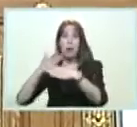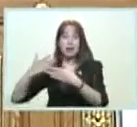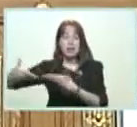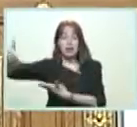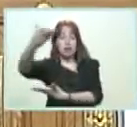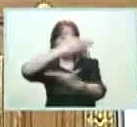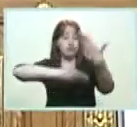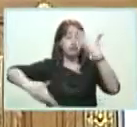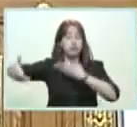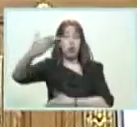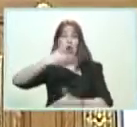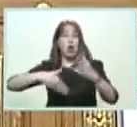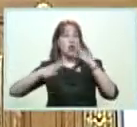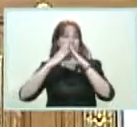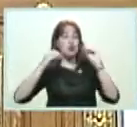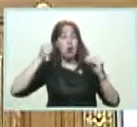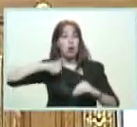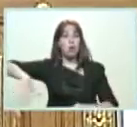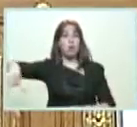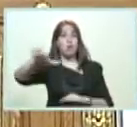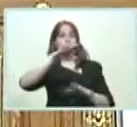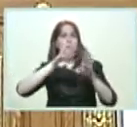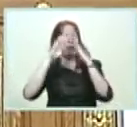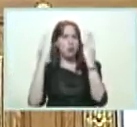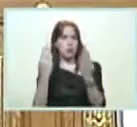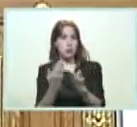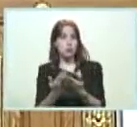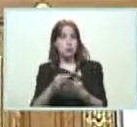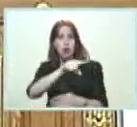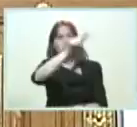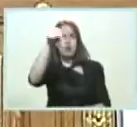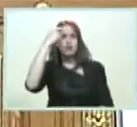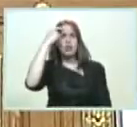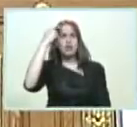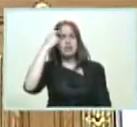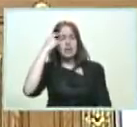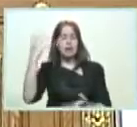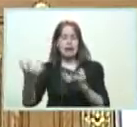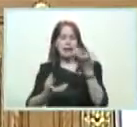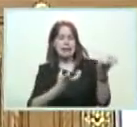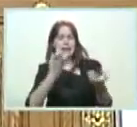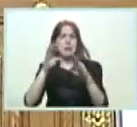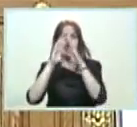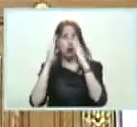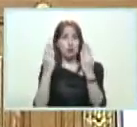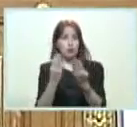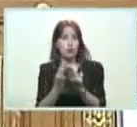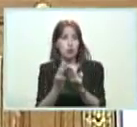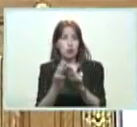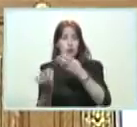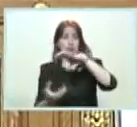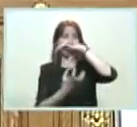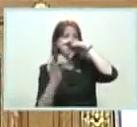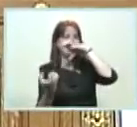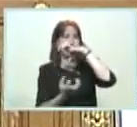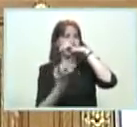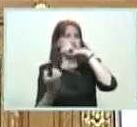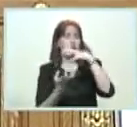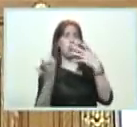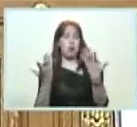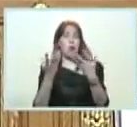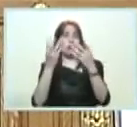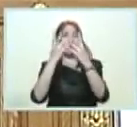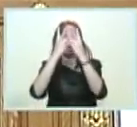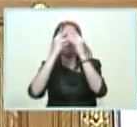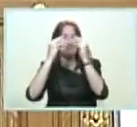los países y de todos los pueblos del mundo. Ustedes saben el calentamiento global, cómo está provocando el